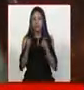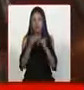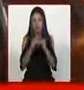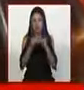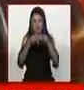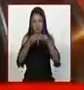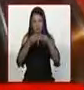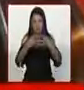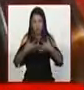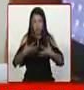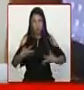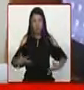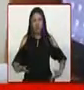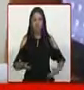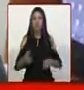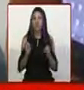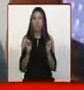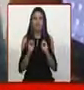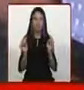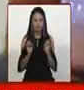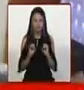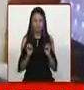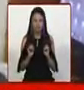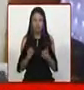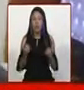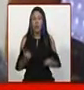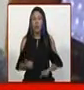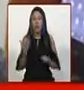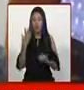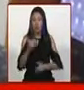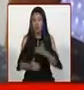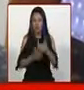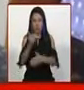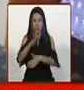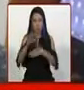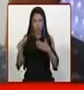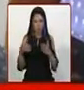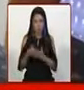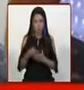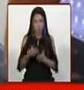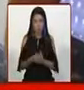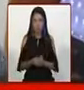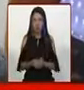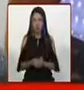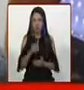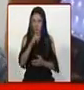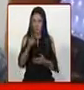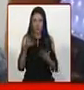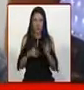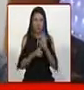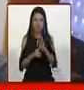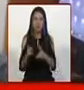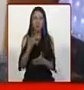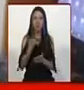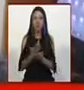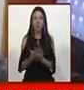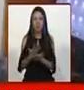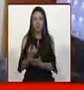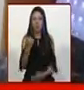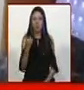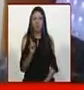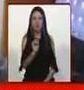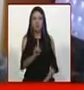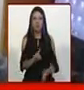elementos de cada delito. En el proceso, en todo que es ustedes, que es la prueba que se ha presentado por